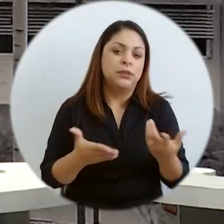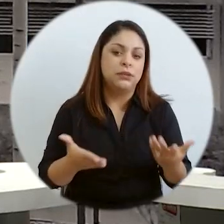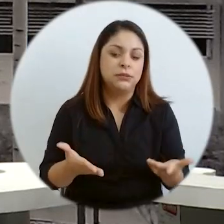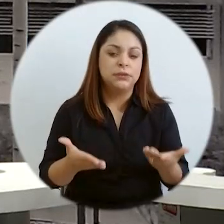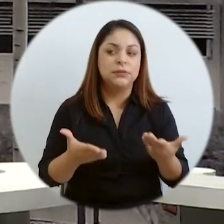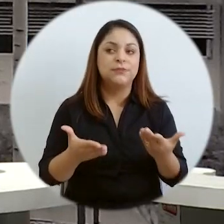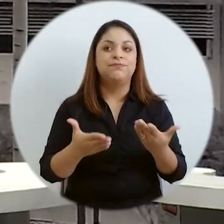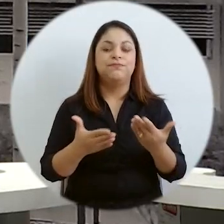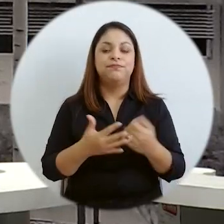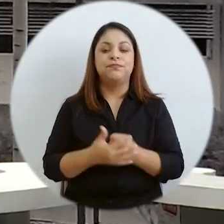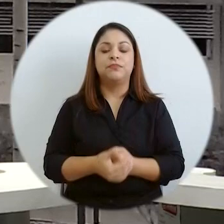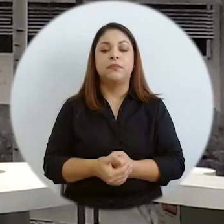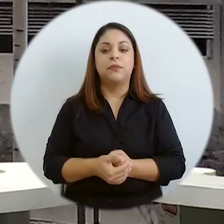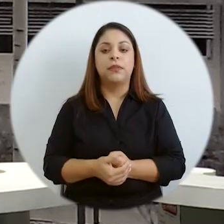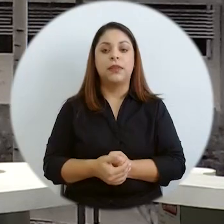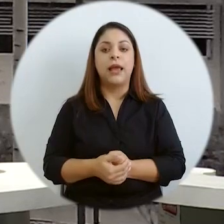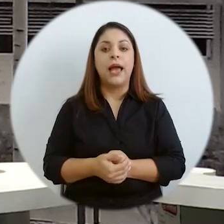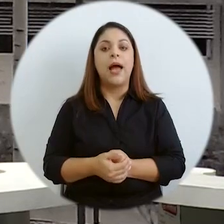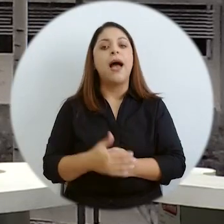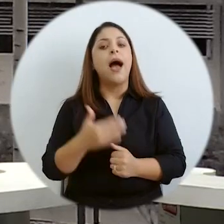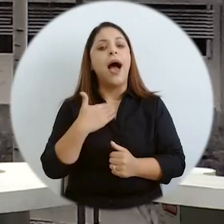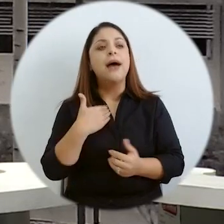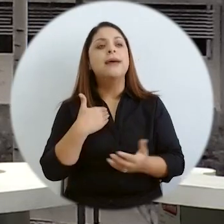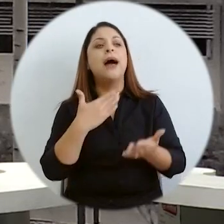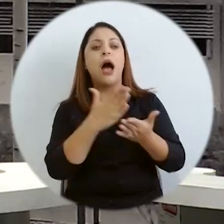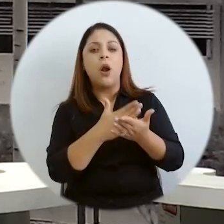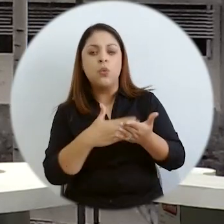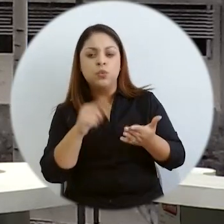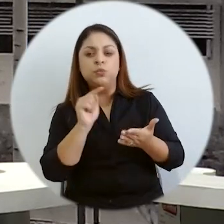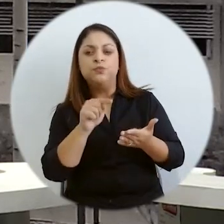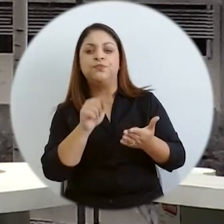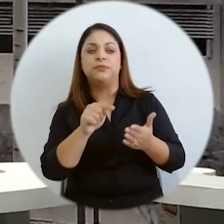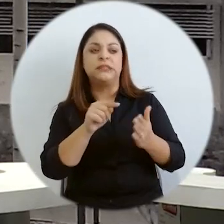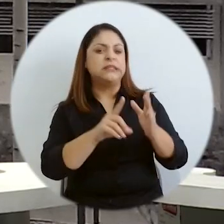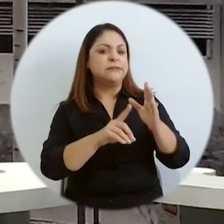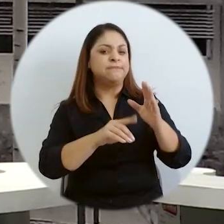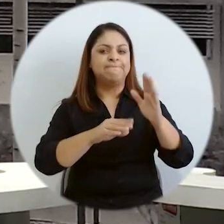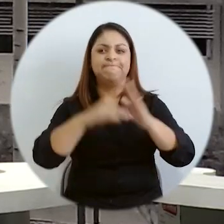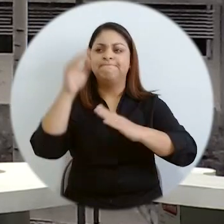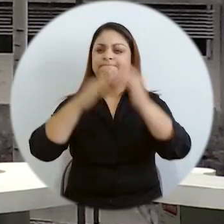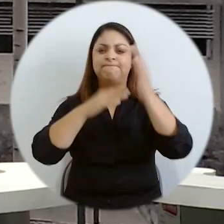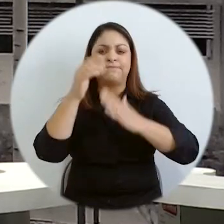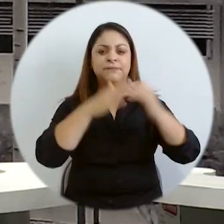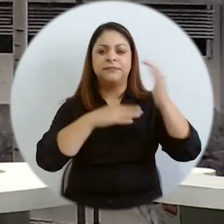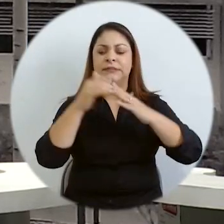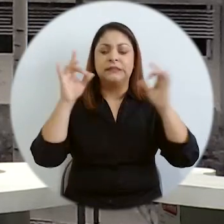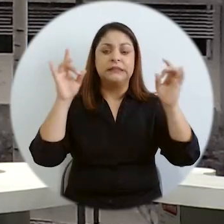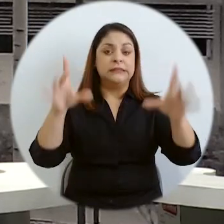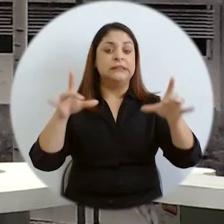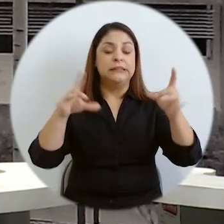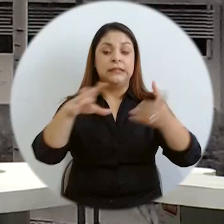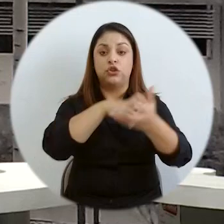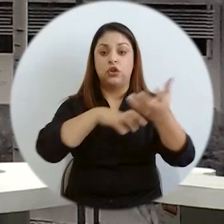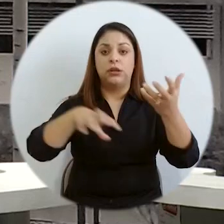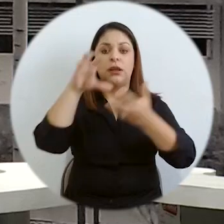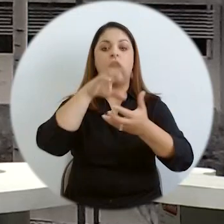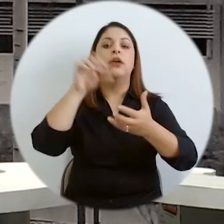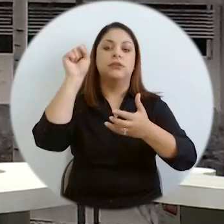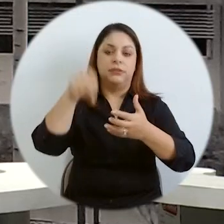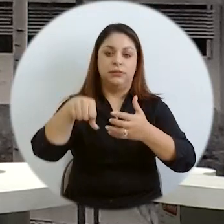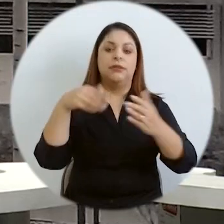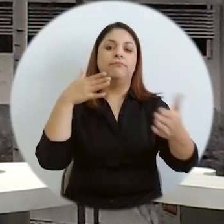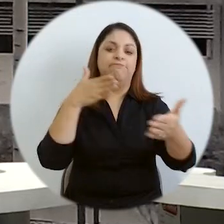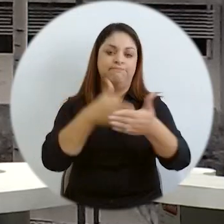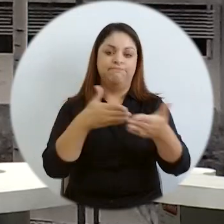de elemento provocado por este tipo de desarrollo caótico y desordenado que sirve como ejemplo